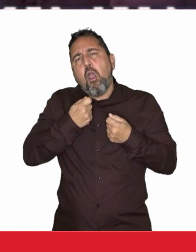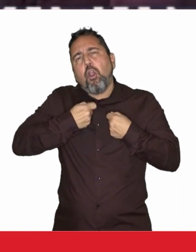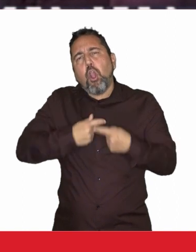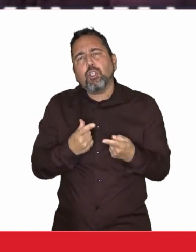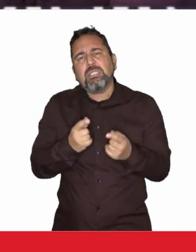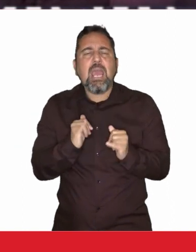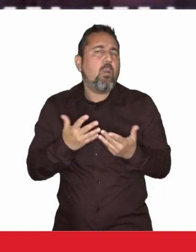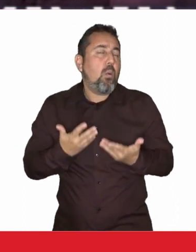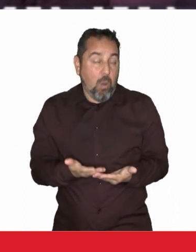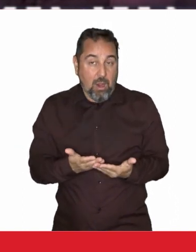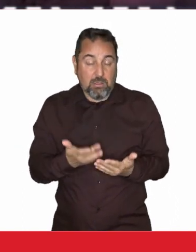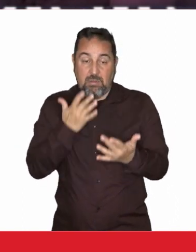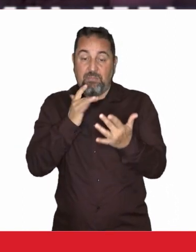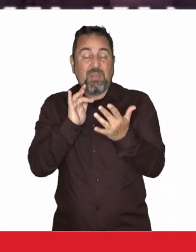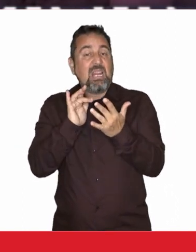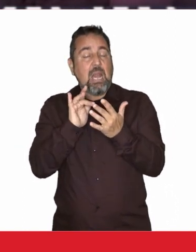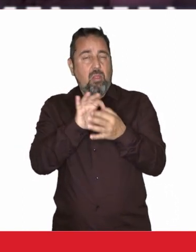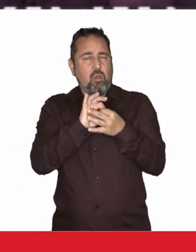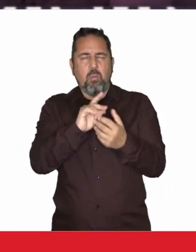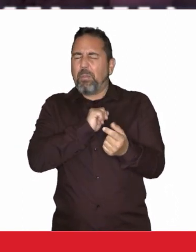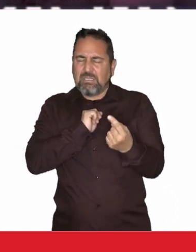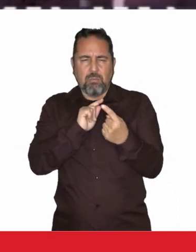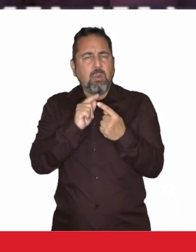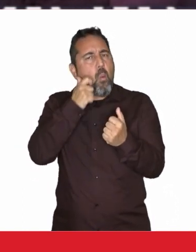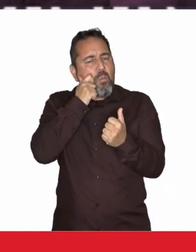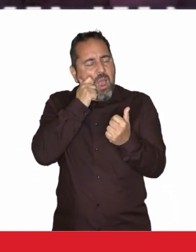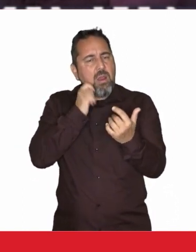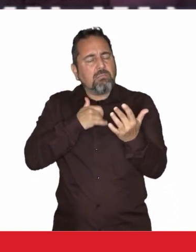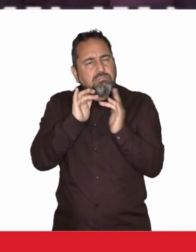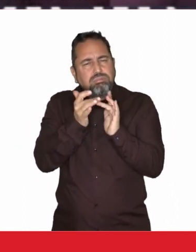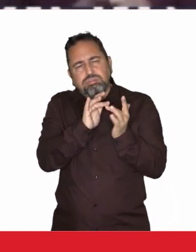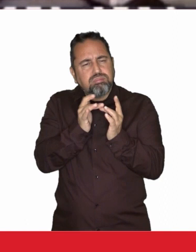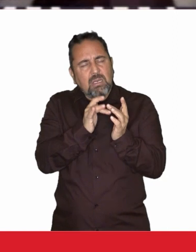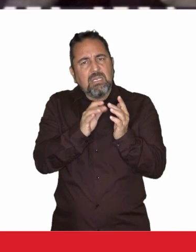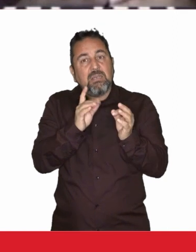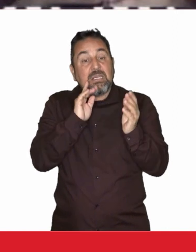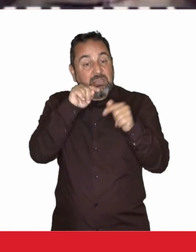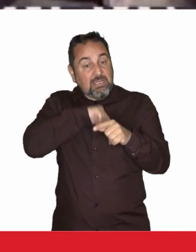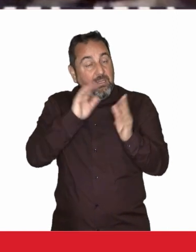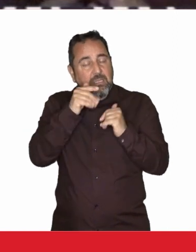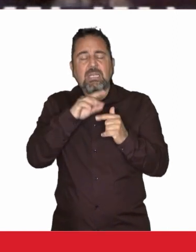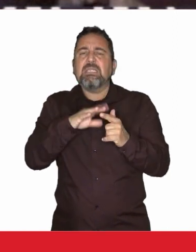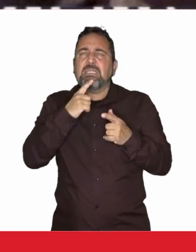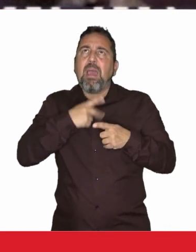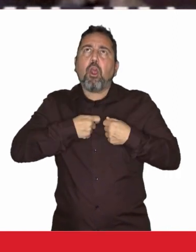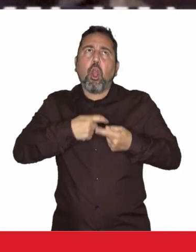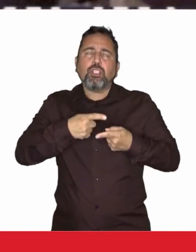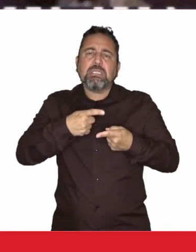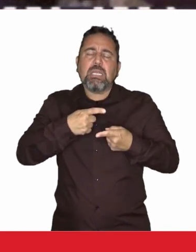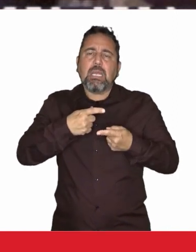¿Sí? Entonces, claro, evidentemente una relación muy personal, con mucha interacción humana, y si encima es exclusiva, el coste es muy